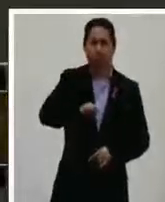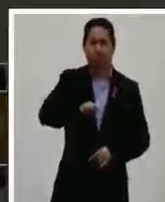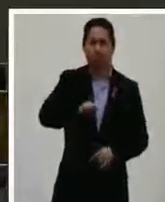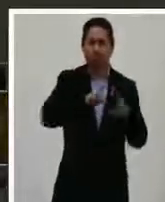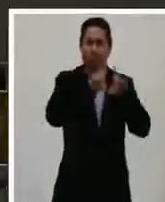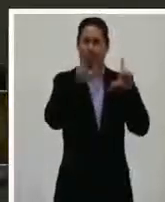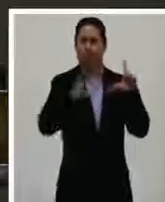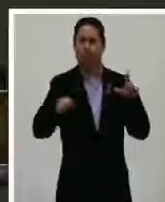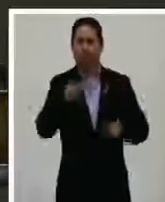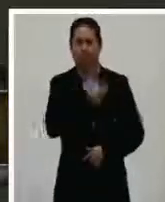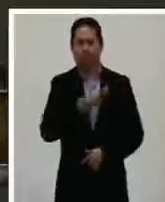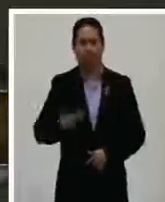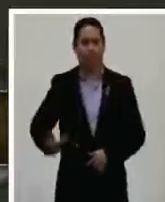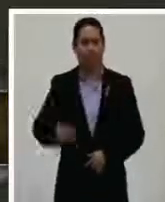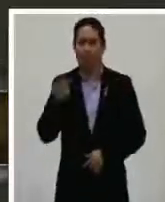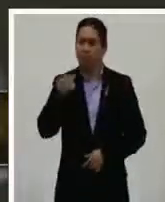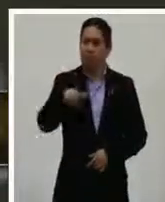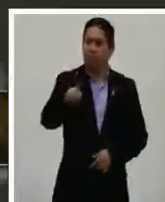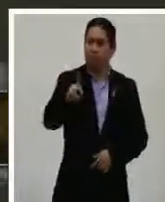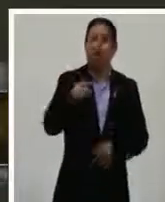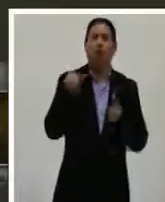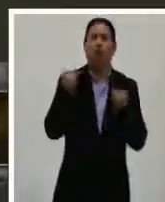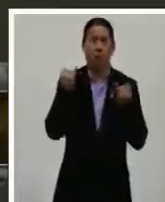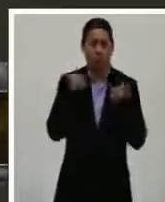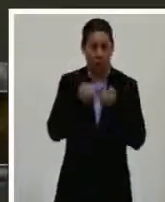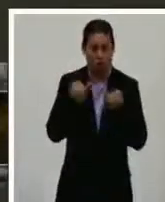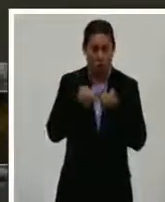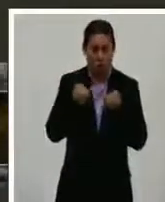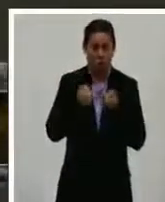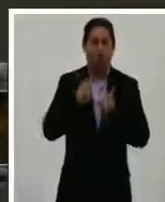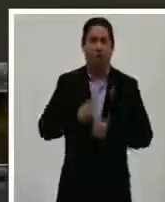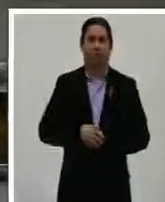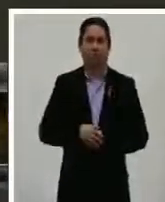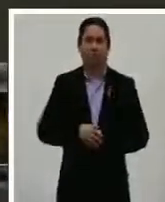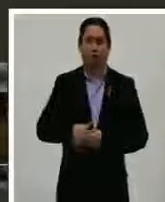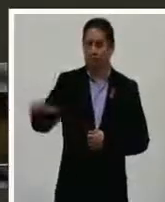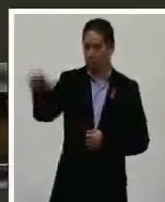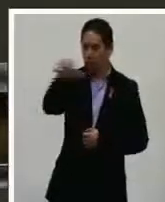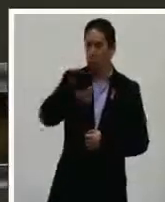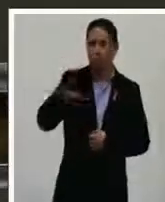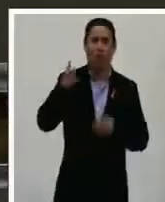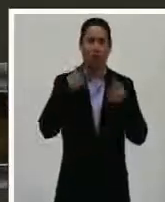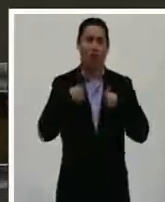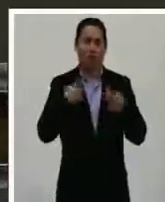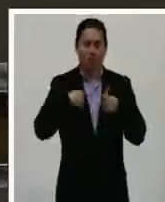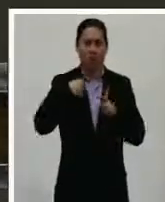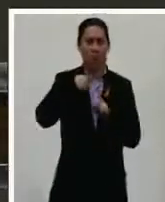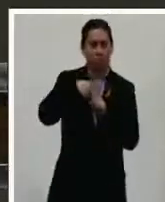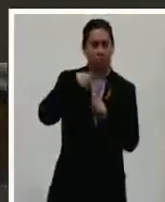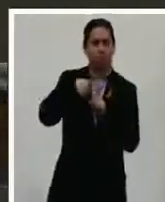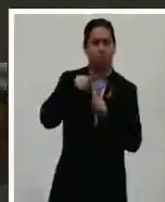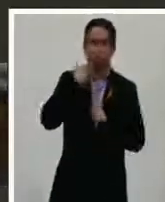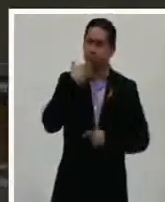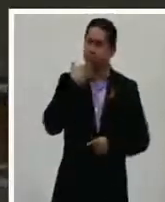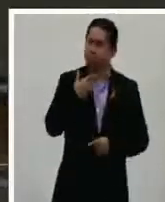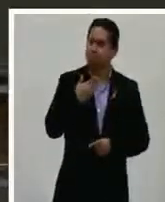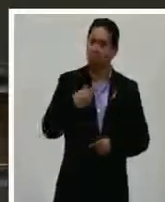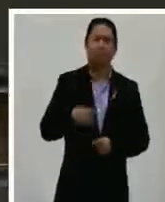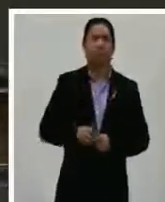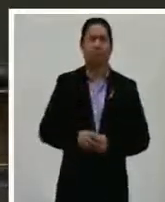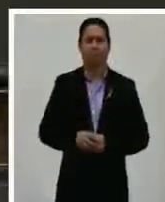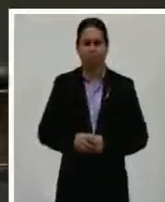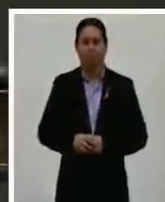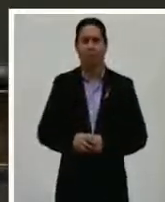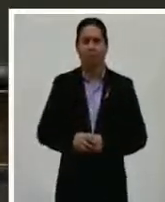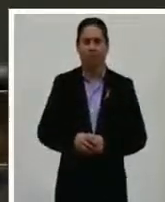mexicanos pero también se logró en atención al hartazgo de nuestros ciudadanos que entonces estaban gobernados